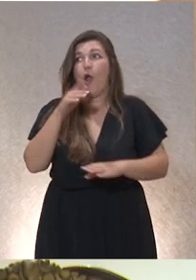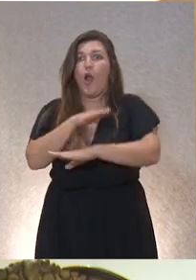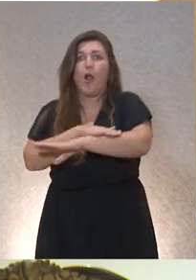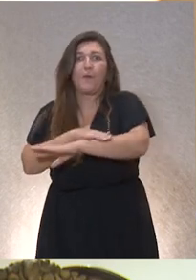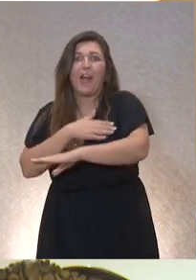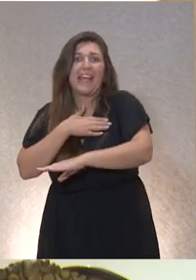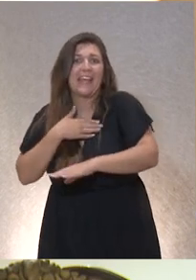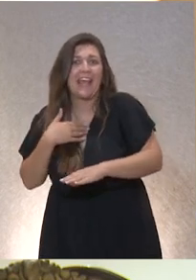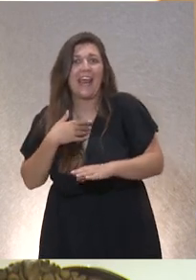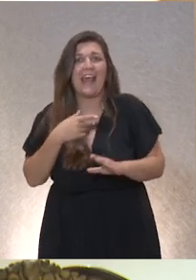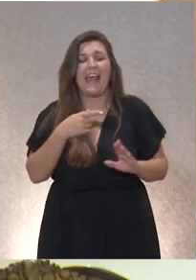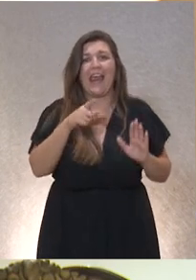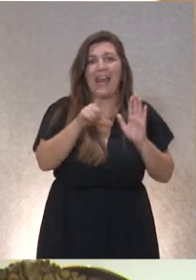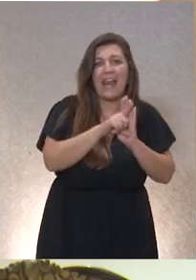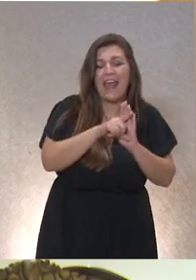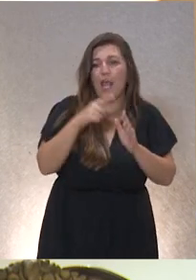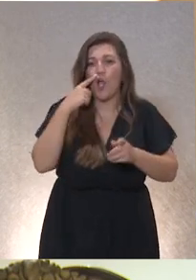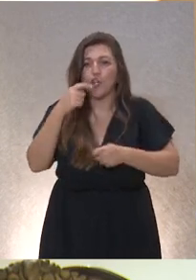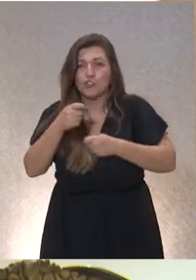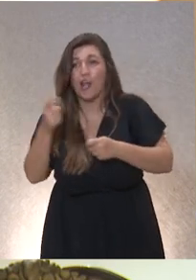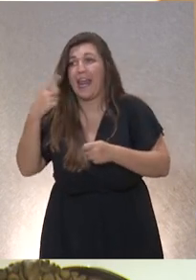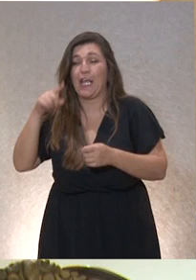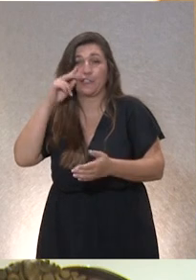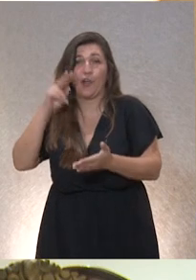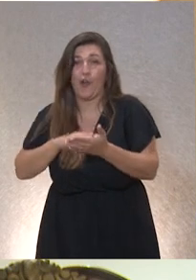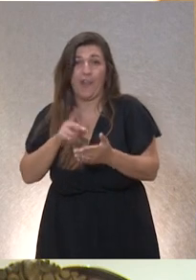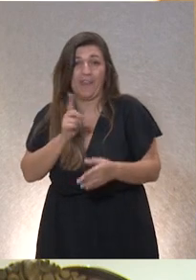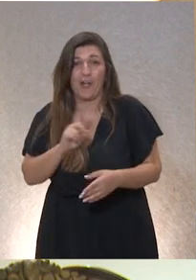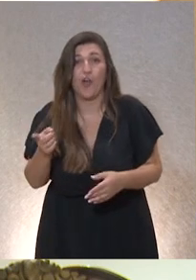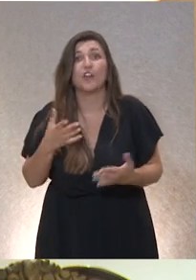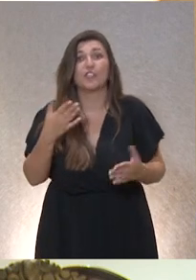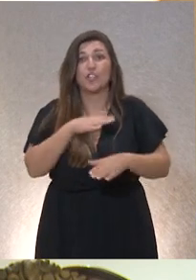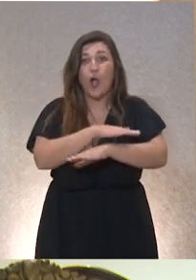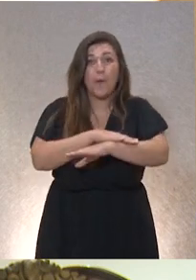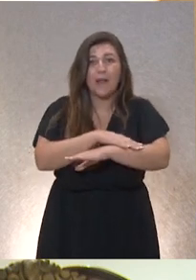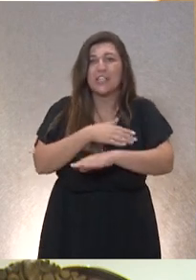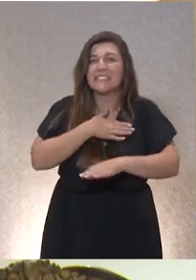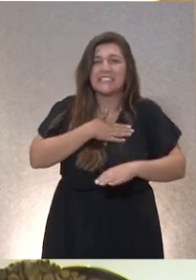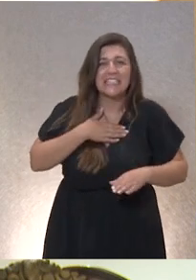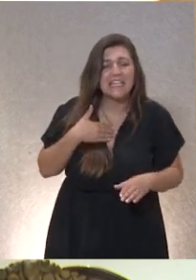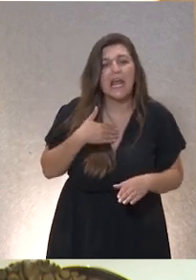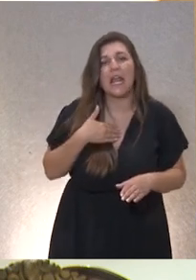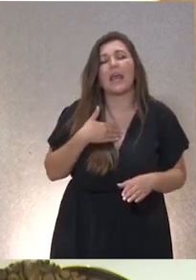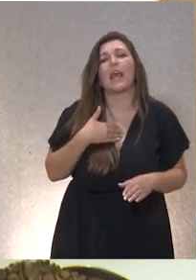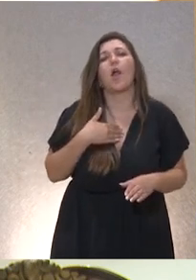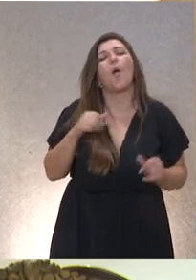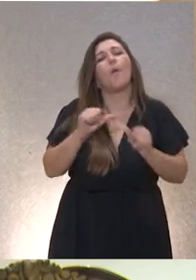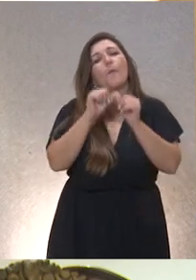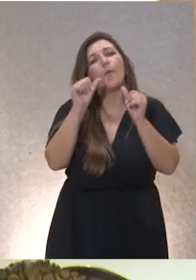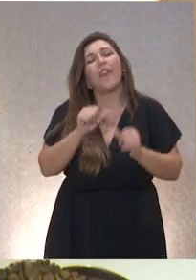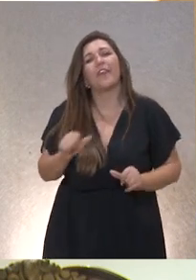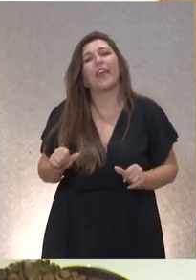controlar aunque no lo reconozcan y no les oculto que casi todos los gobiernos caen en la tentación de aplicar un modelo de